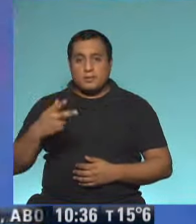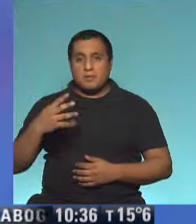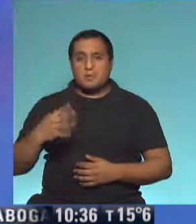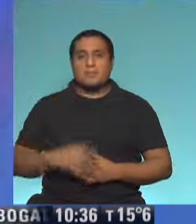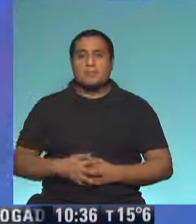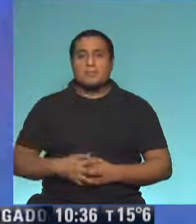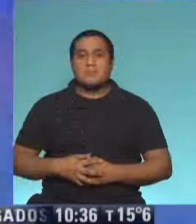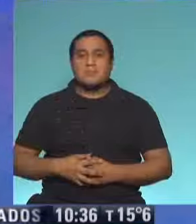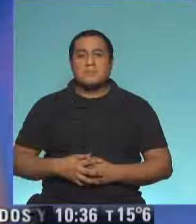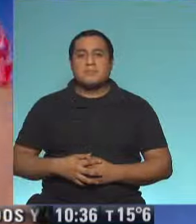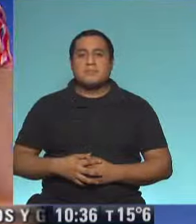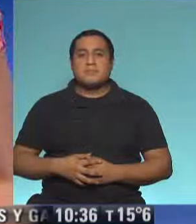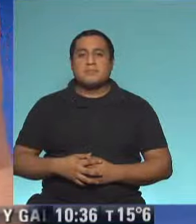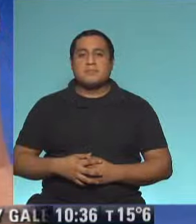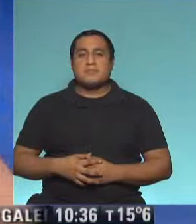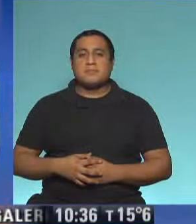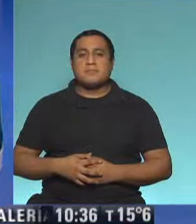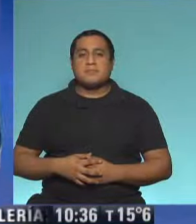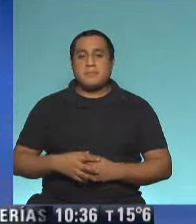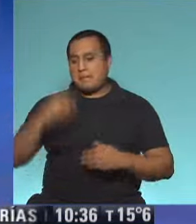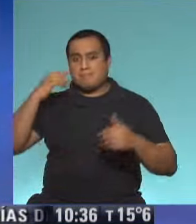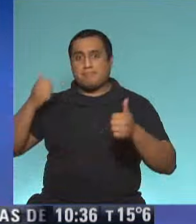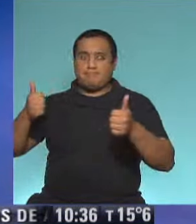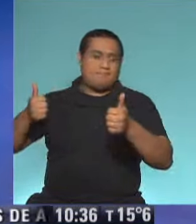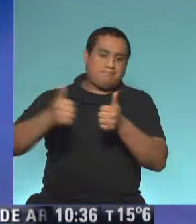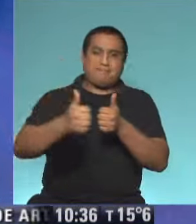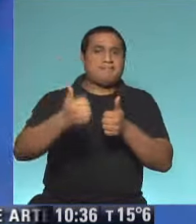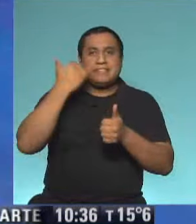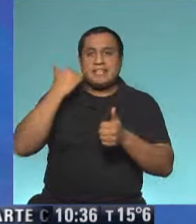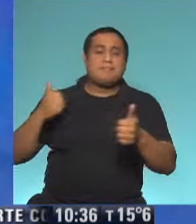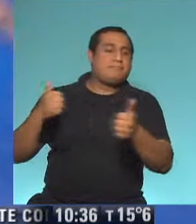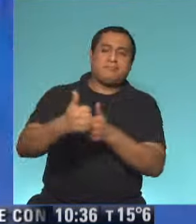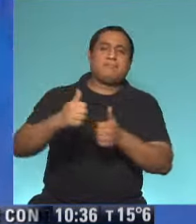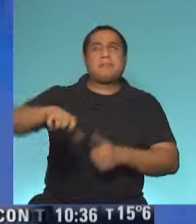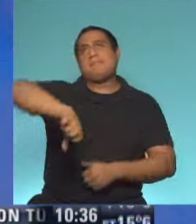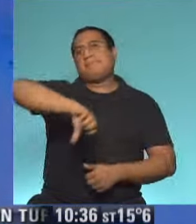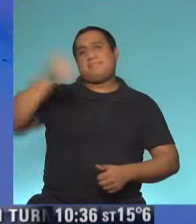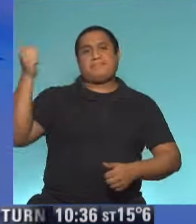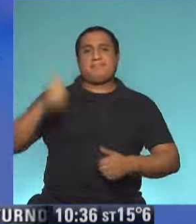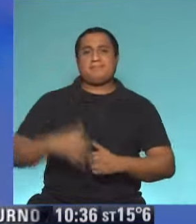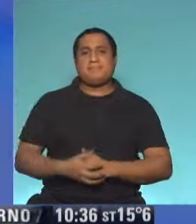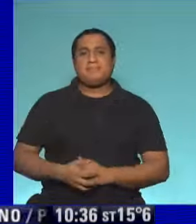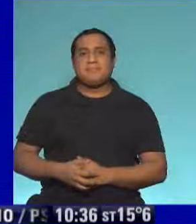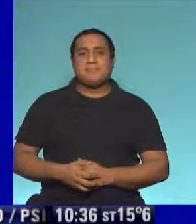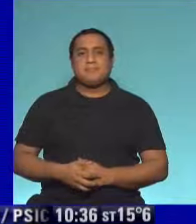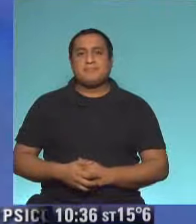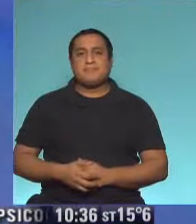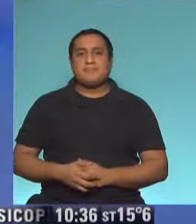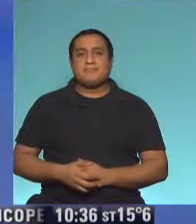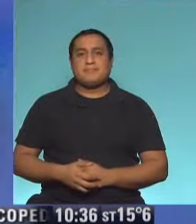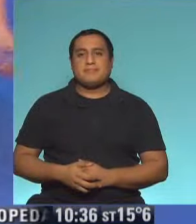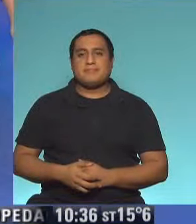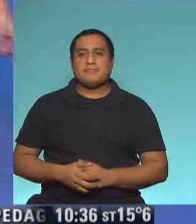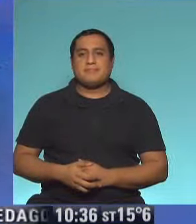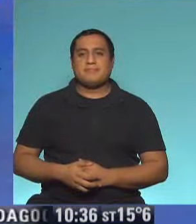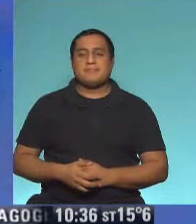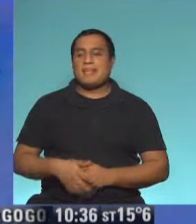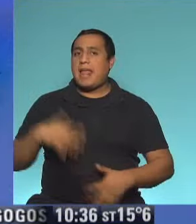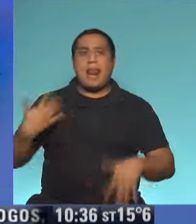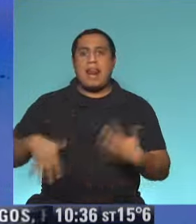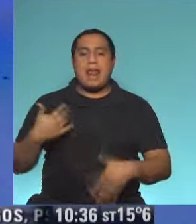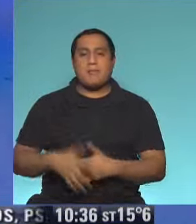cigarrillo 43. ¡Ya pasé de largo! ¡No, es un montón! ¡Gané! ¡Dale! No había que moverse. Hay que hacerlo